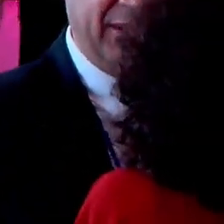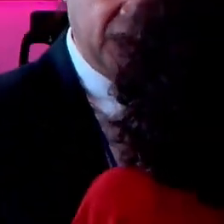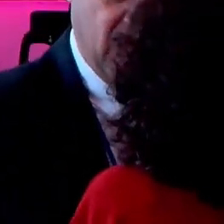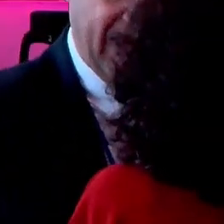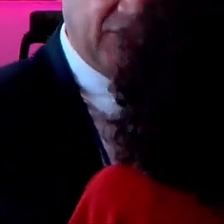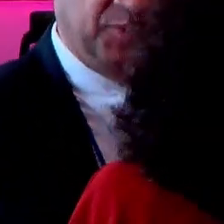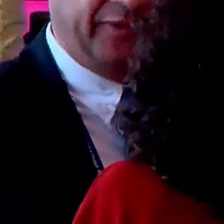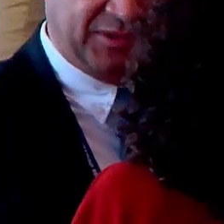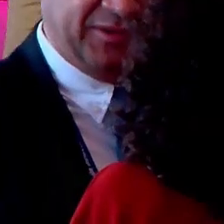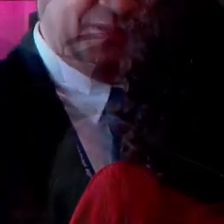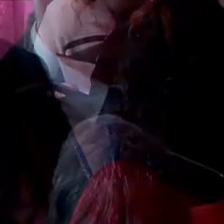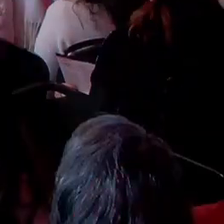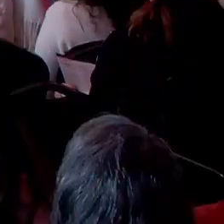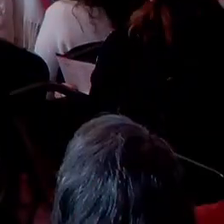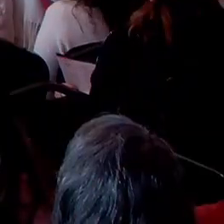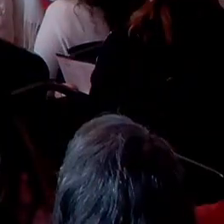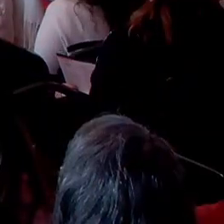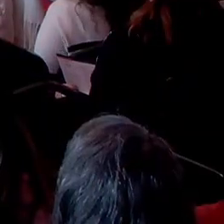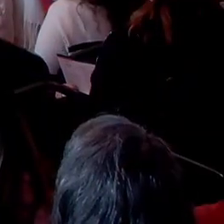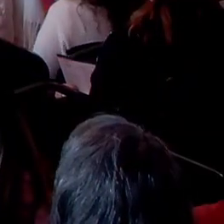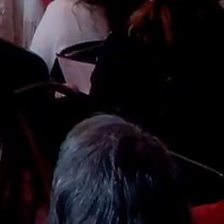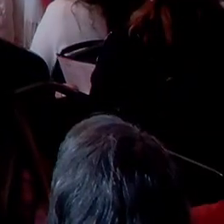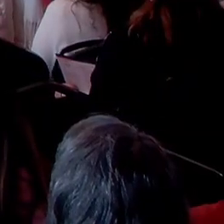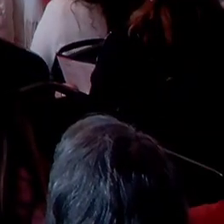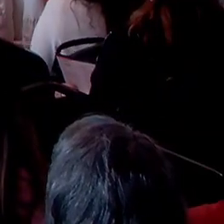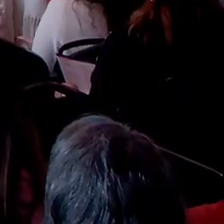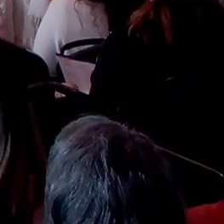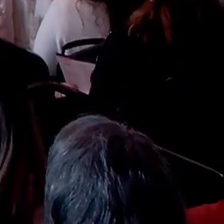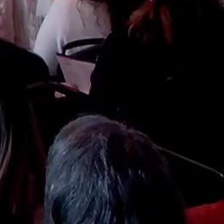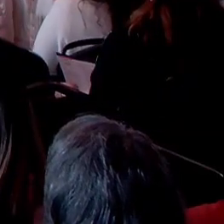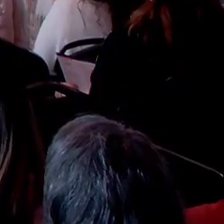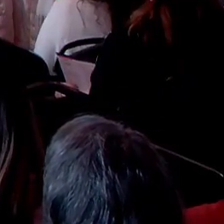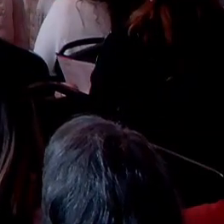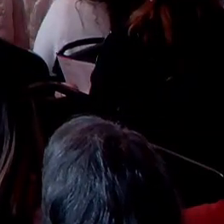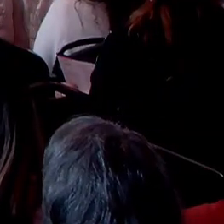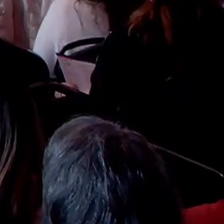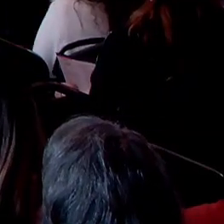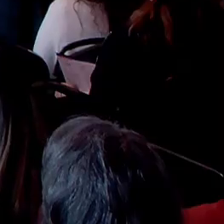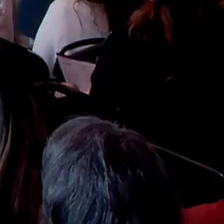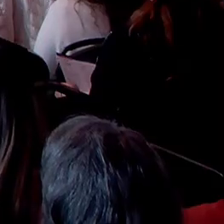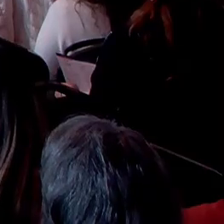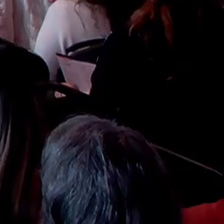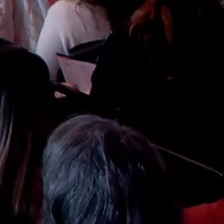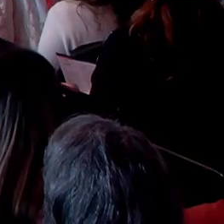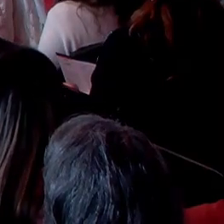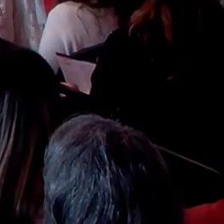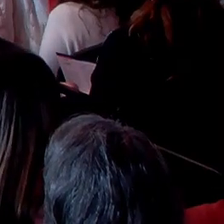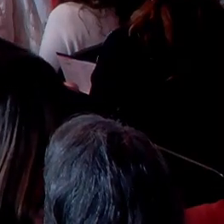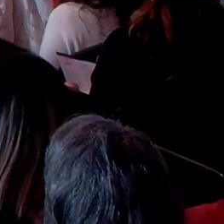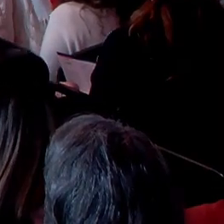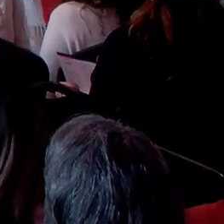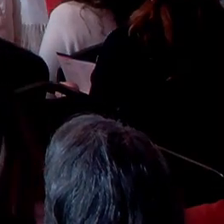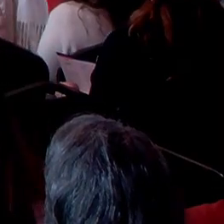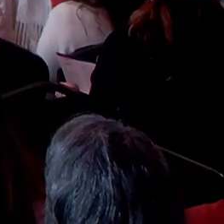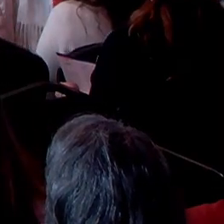vamos a escucharlas. ¿Sí? Estamos con el murmullo, quedamos todos enganchados con el tema. Vamos a poner el tiempo ahí. Y les vamos a